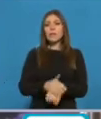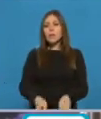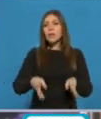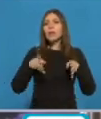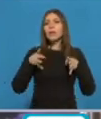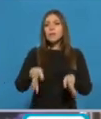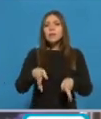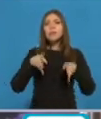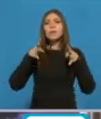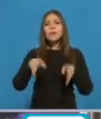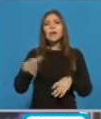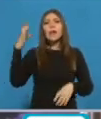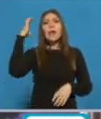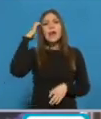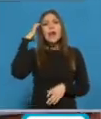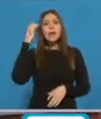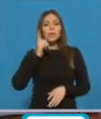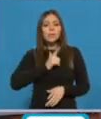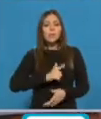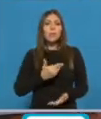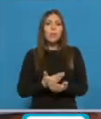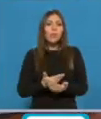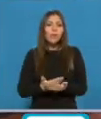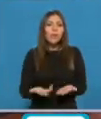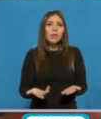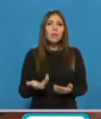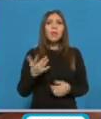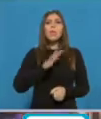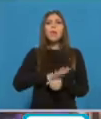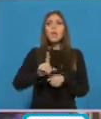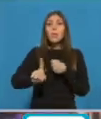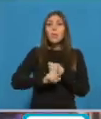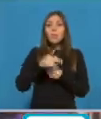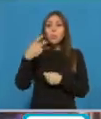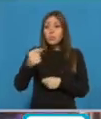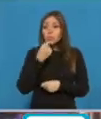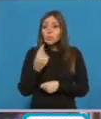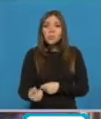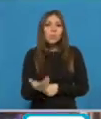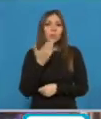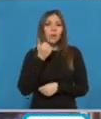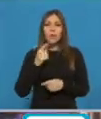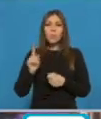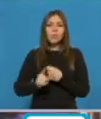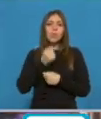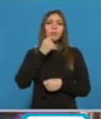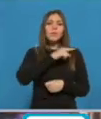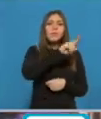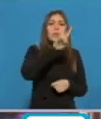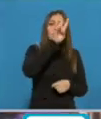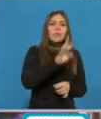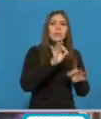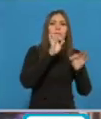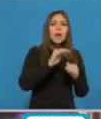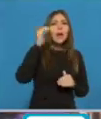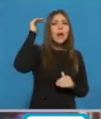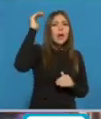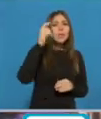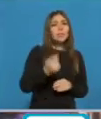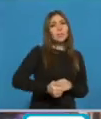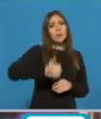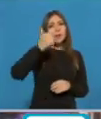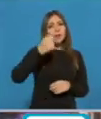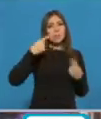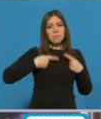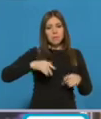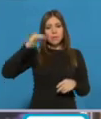esté mojada. Cuando el problema es tuyo, la ansiedad, la angustia, el querer ayudar, primero tienes que resolver